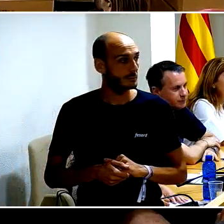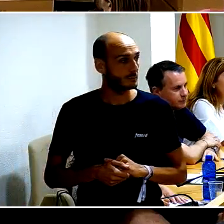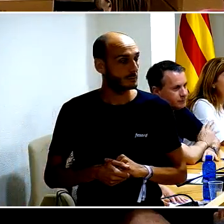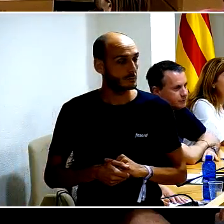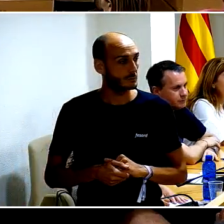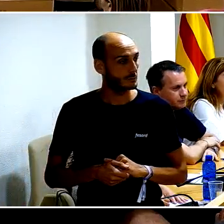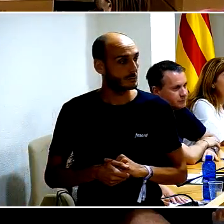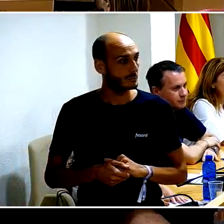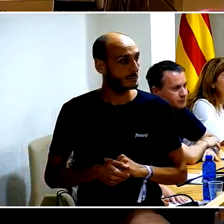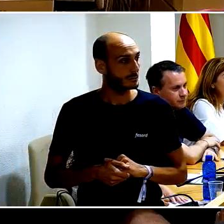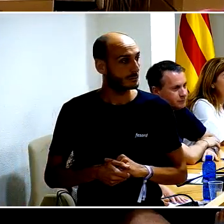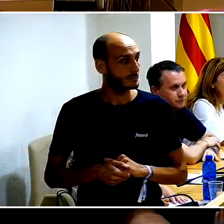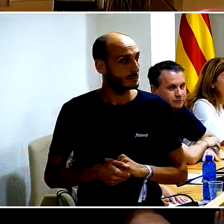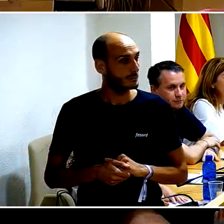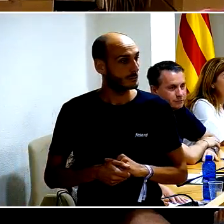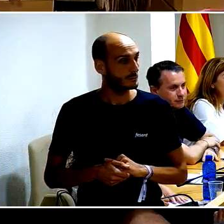¿Alguien quiere hablar?